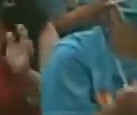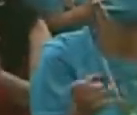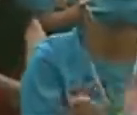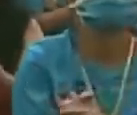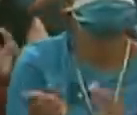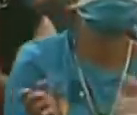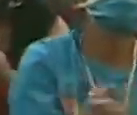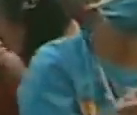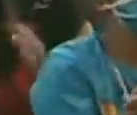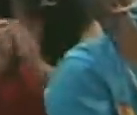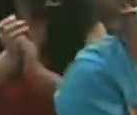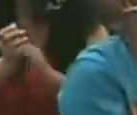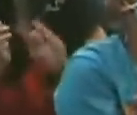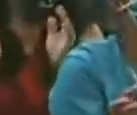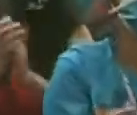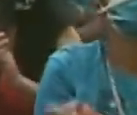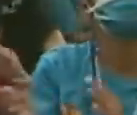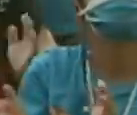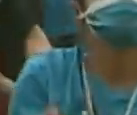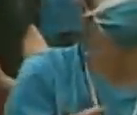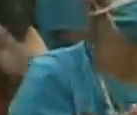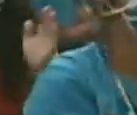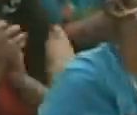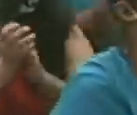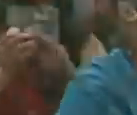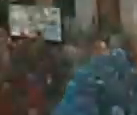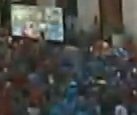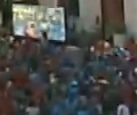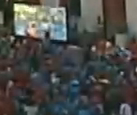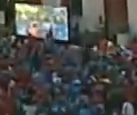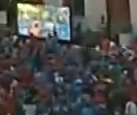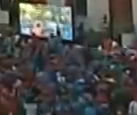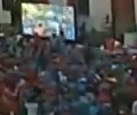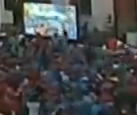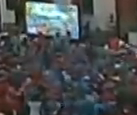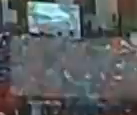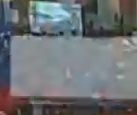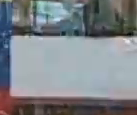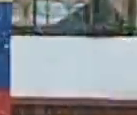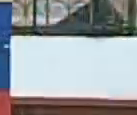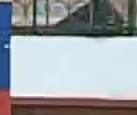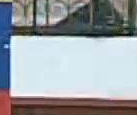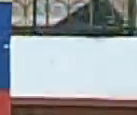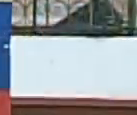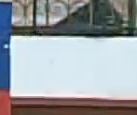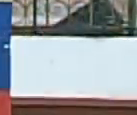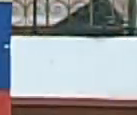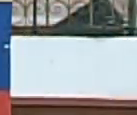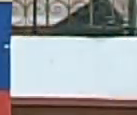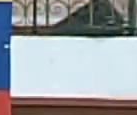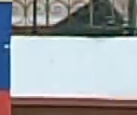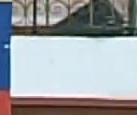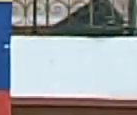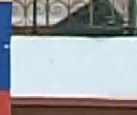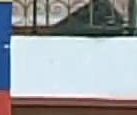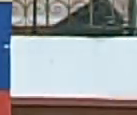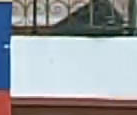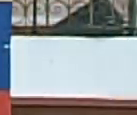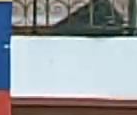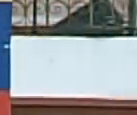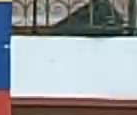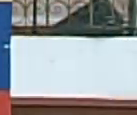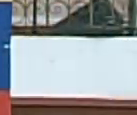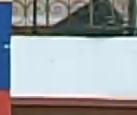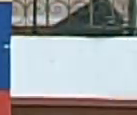gran promesa en este año bicentenario en la construcción del socialismo, en la construcción del poder popular y en la recuperación de la